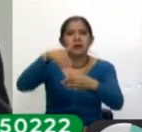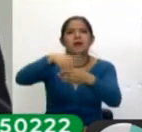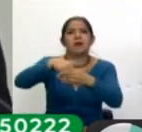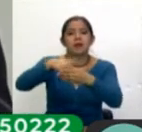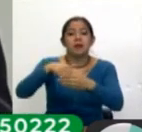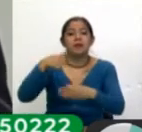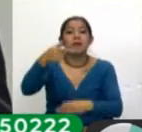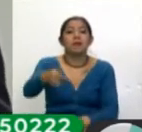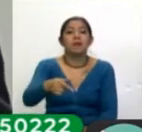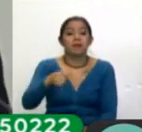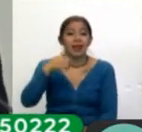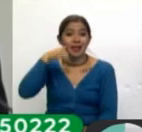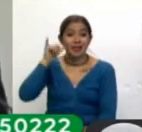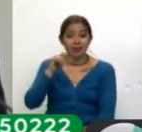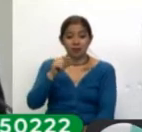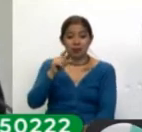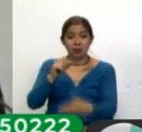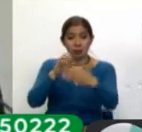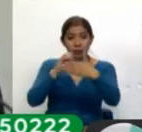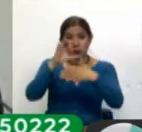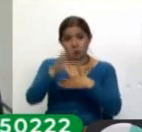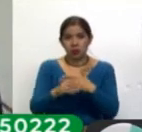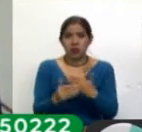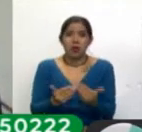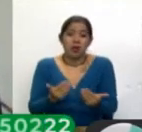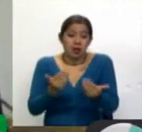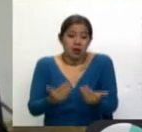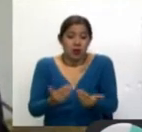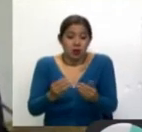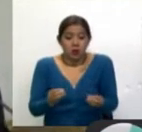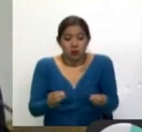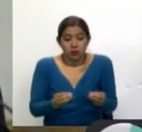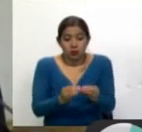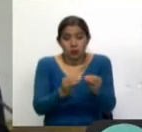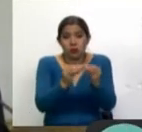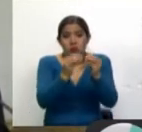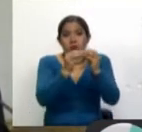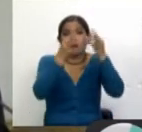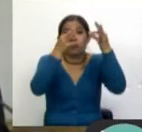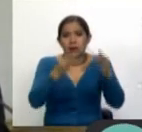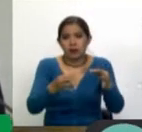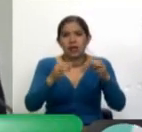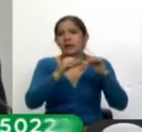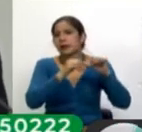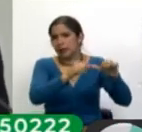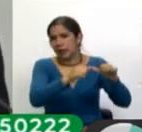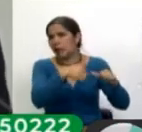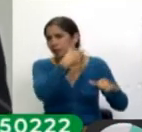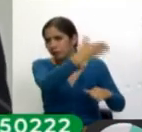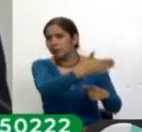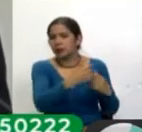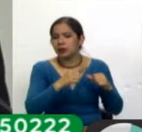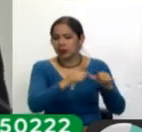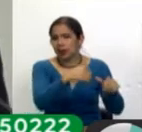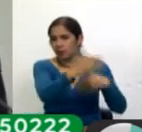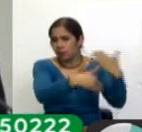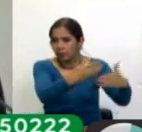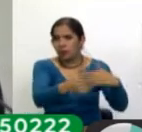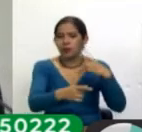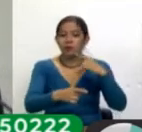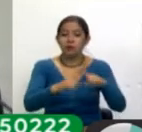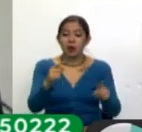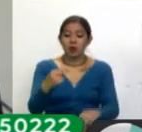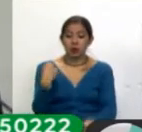de este 20 de octubre. Todavía en este momento el cómputo oficial se está desarrollando, pero nos interesa como gobierno